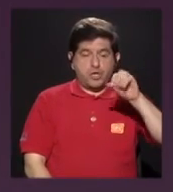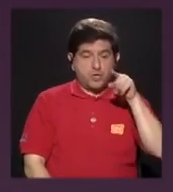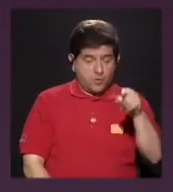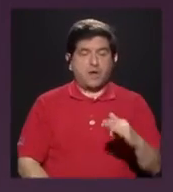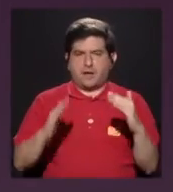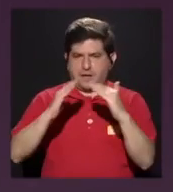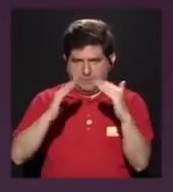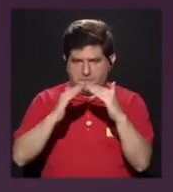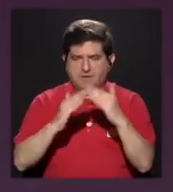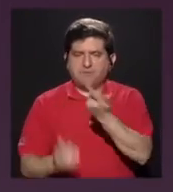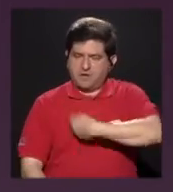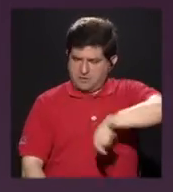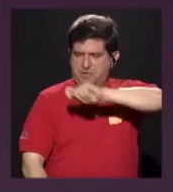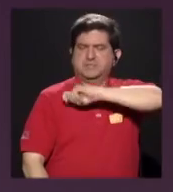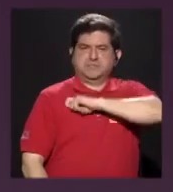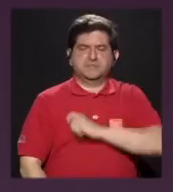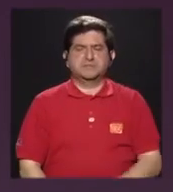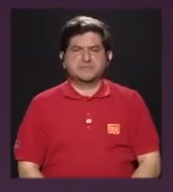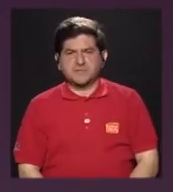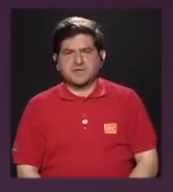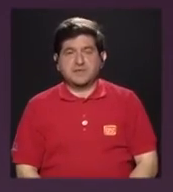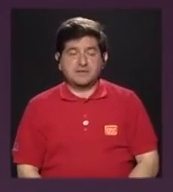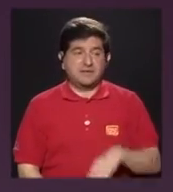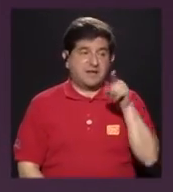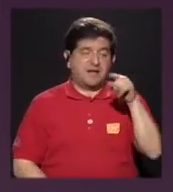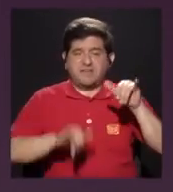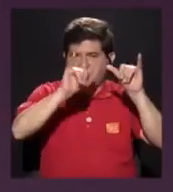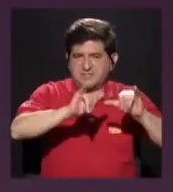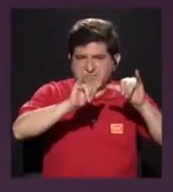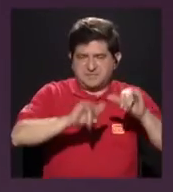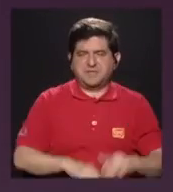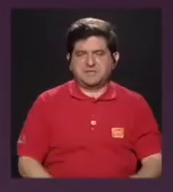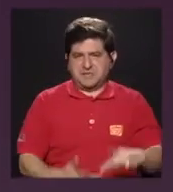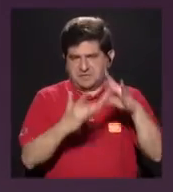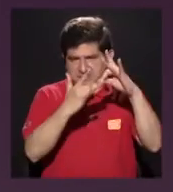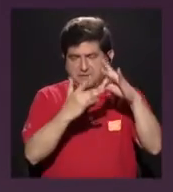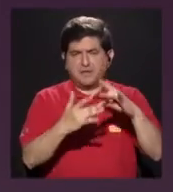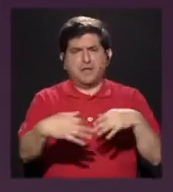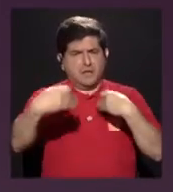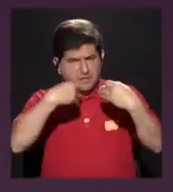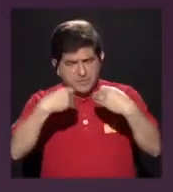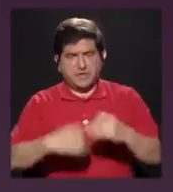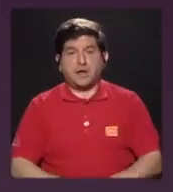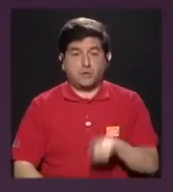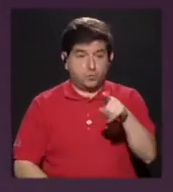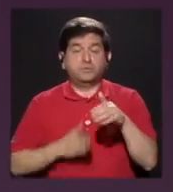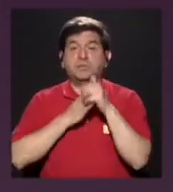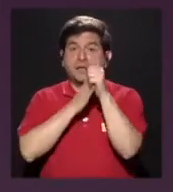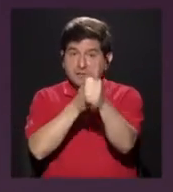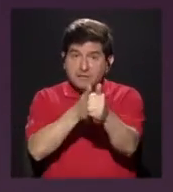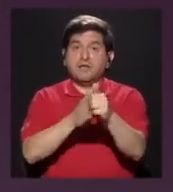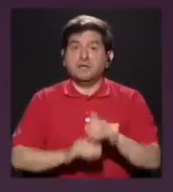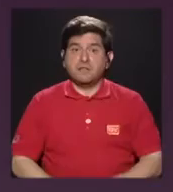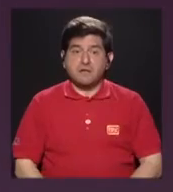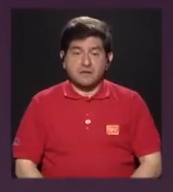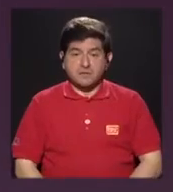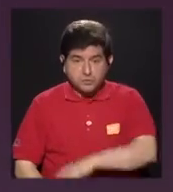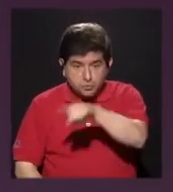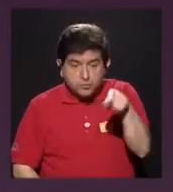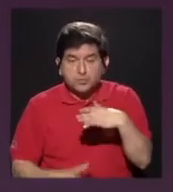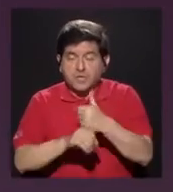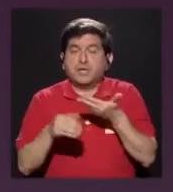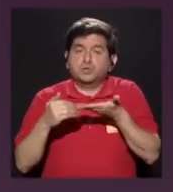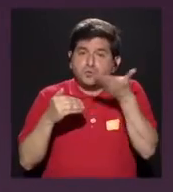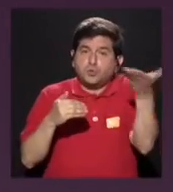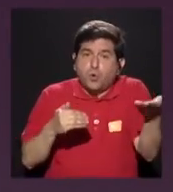españa prácticamente más más par más tiempo que en costa rica en nos dijo ustedes son pioneros ustedes están haciendo cosas